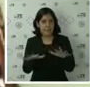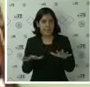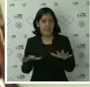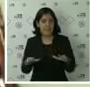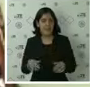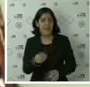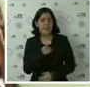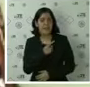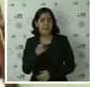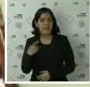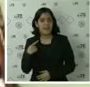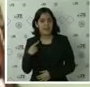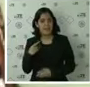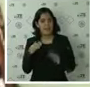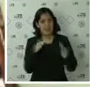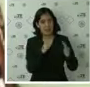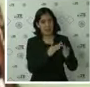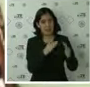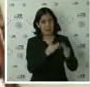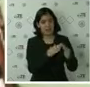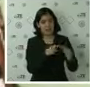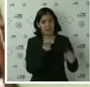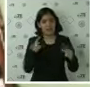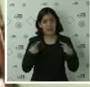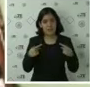tiene que llegar a casa.